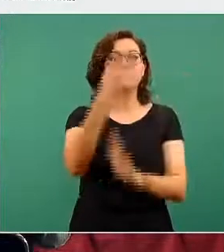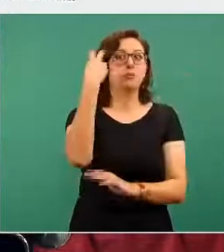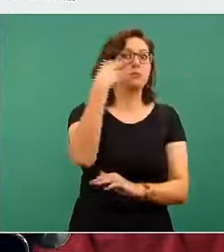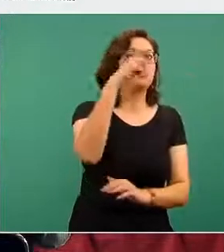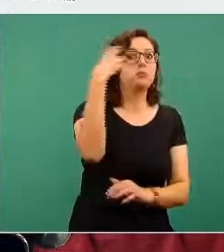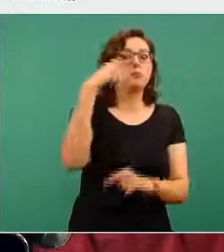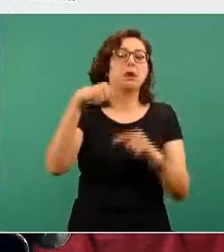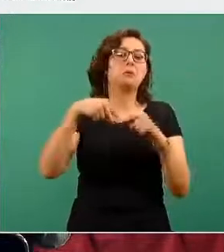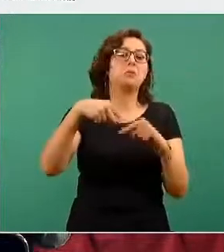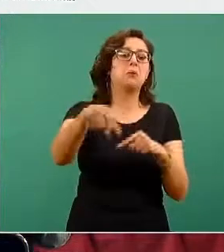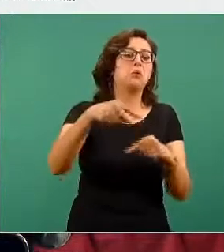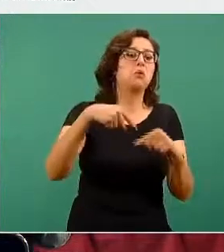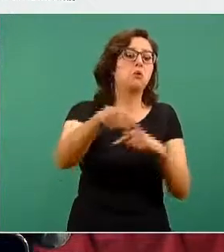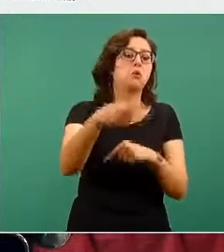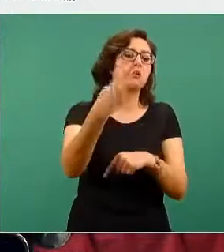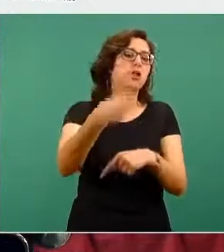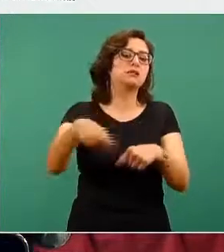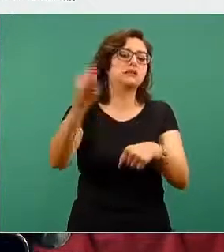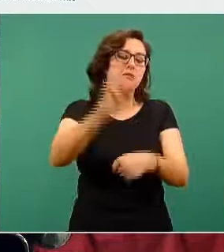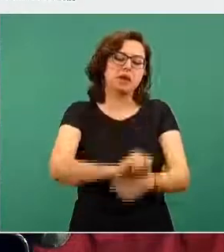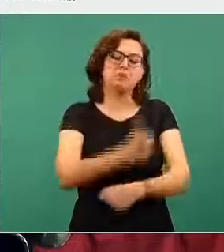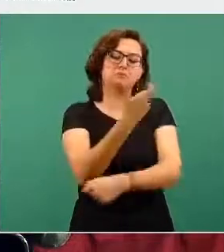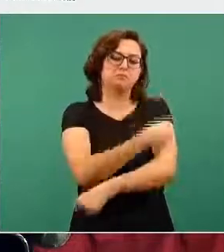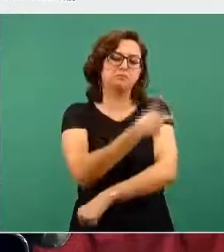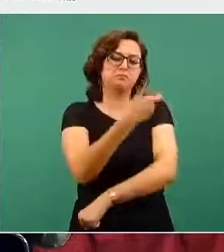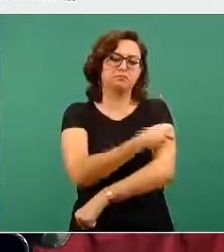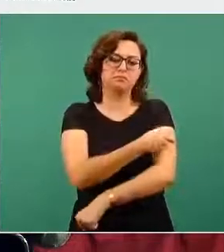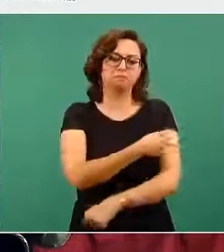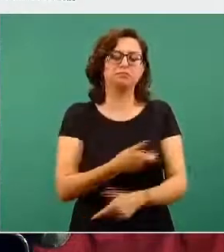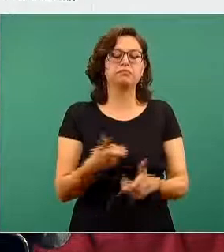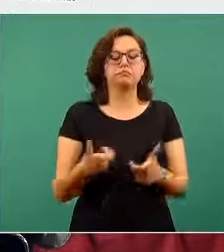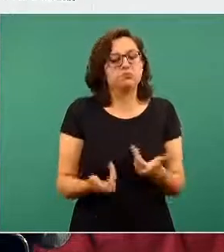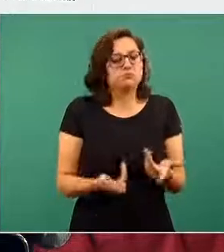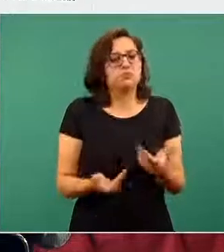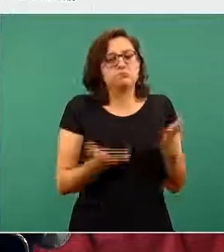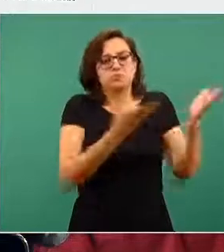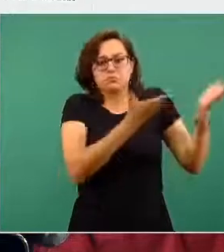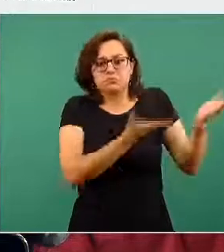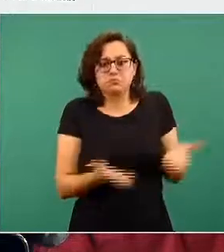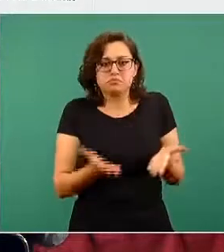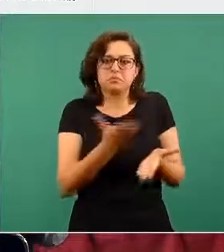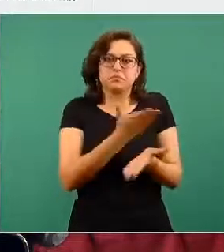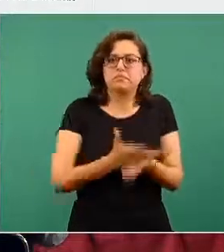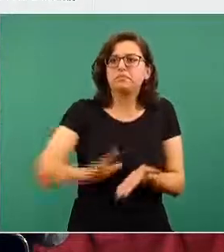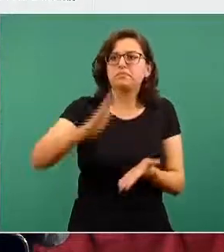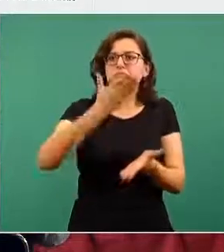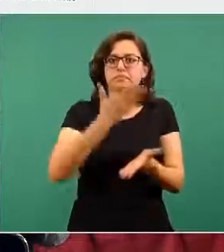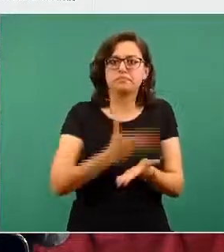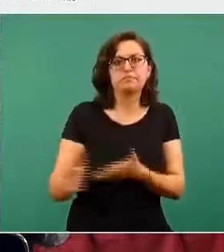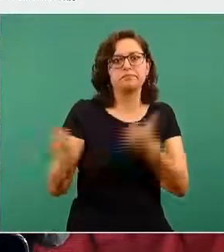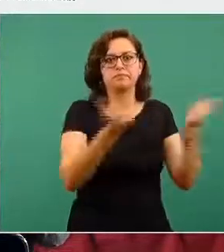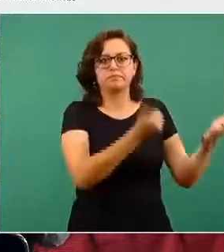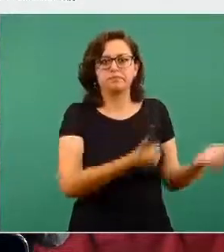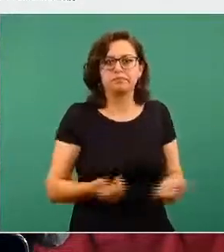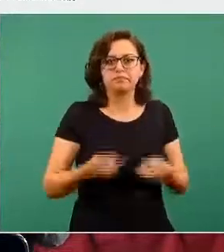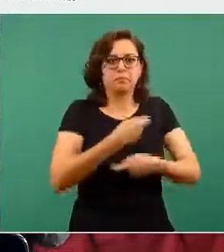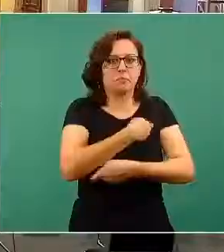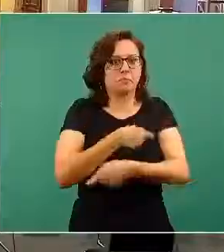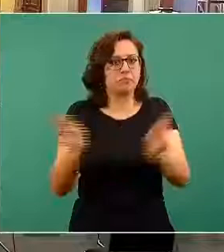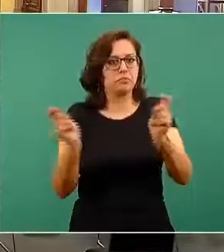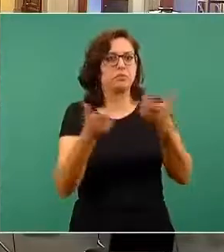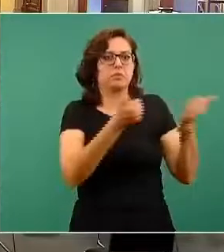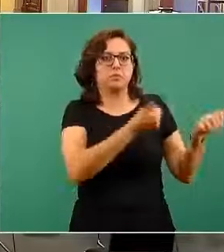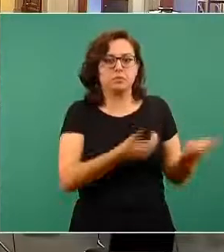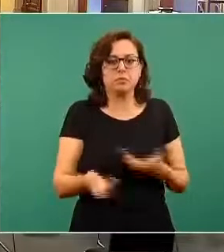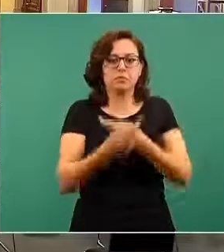culminarán de poner en la semana. Entonces, todo esto es un proceso continuo. Prácticamente en cuanto llegan, se